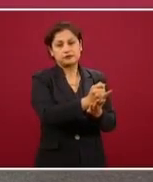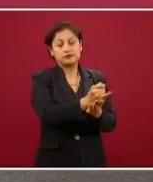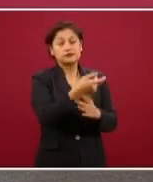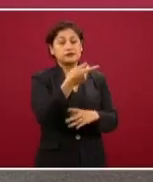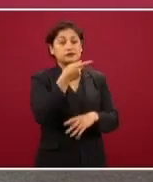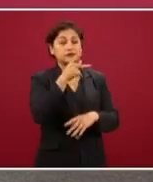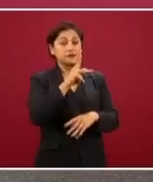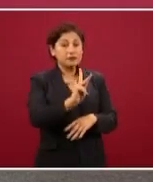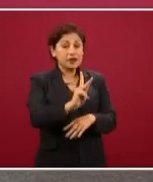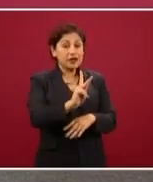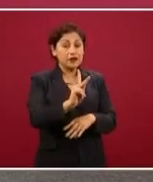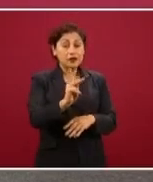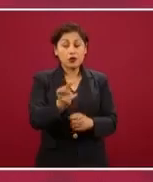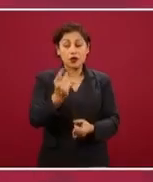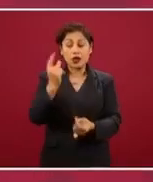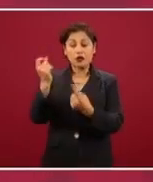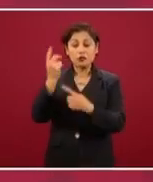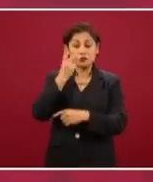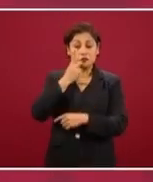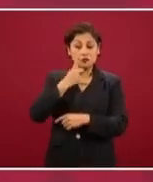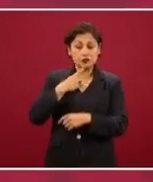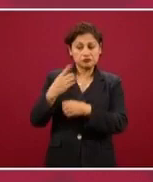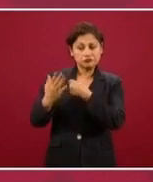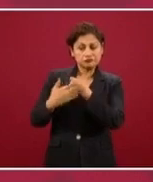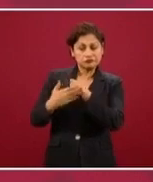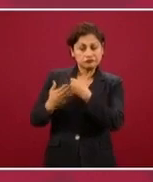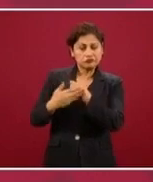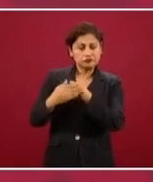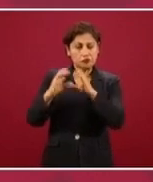se pueden enojar